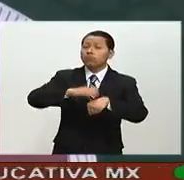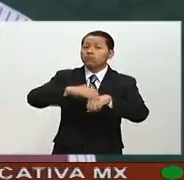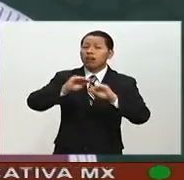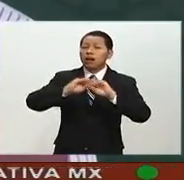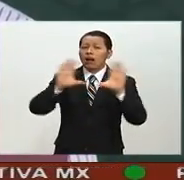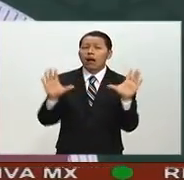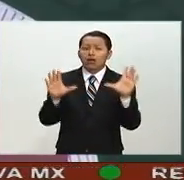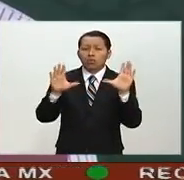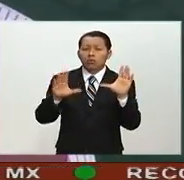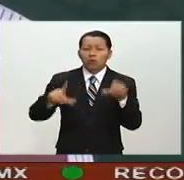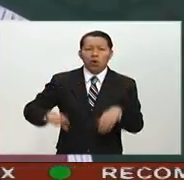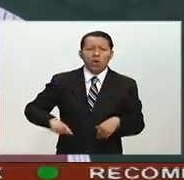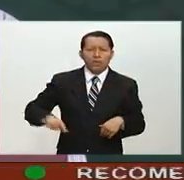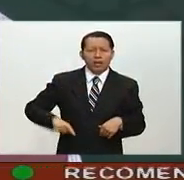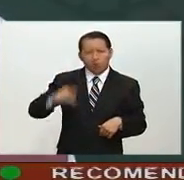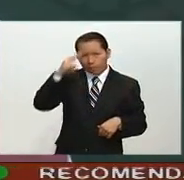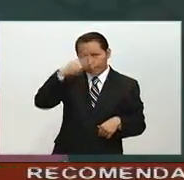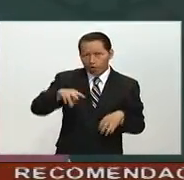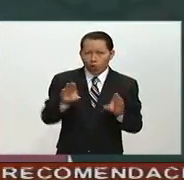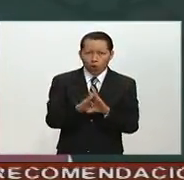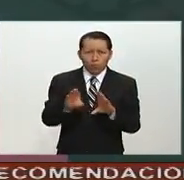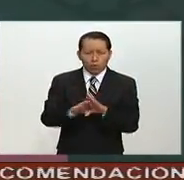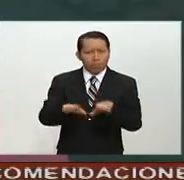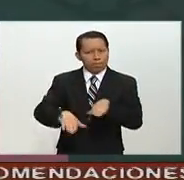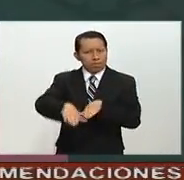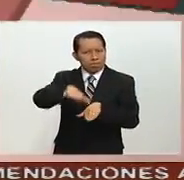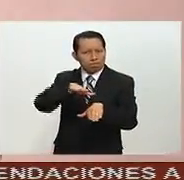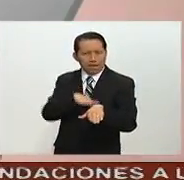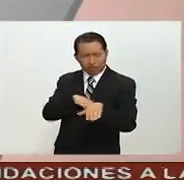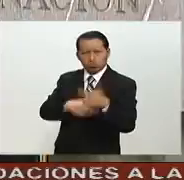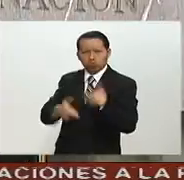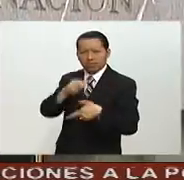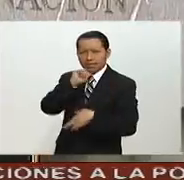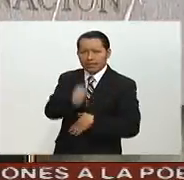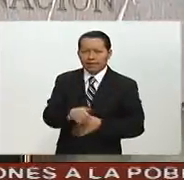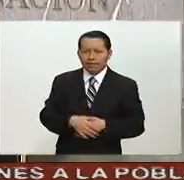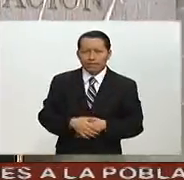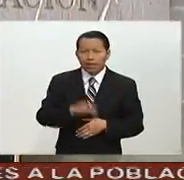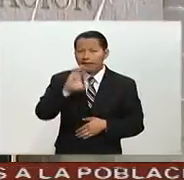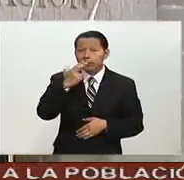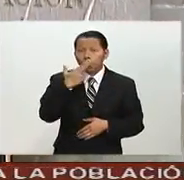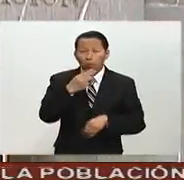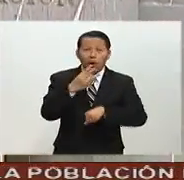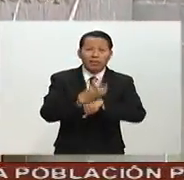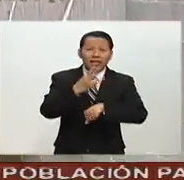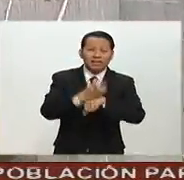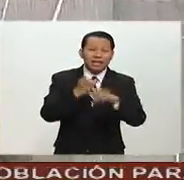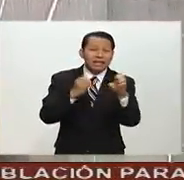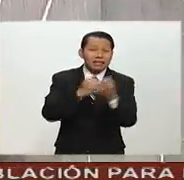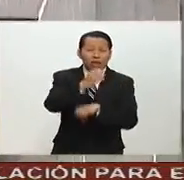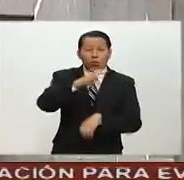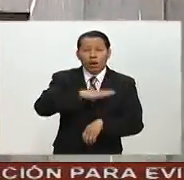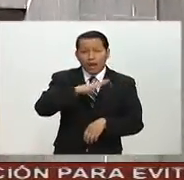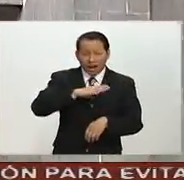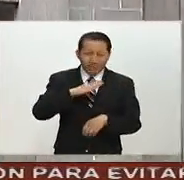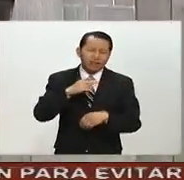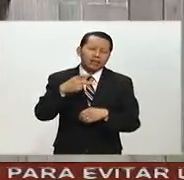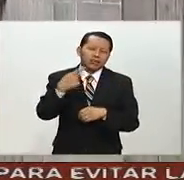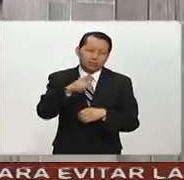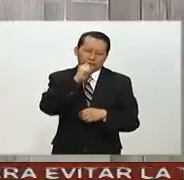Estado mexicano no dará un paso atrás. Chihuahua, el tercer estado en el que presentan acciones